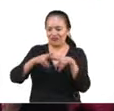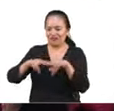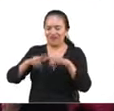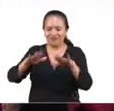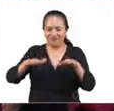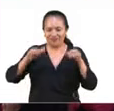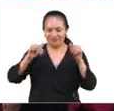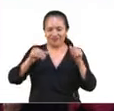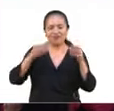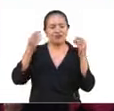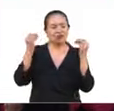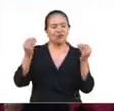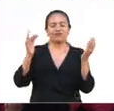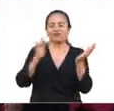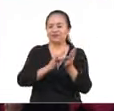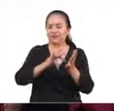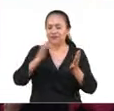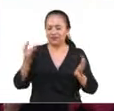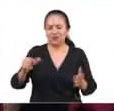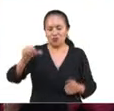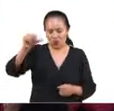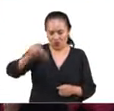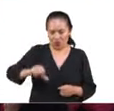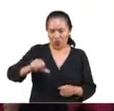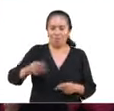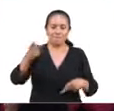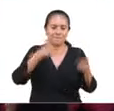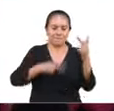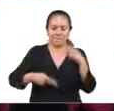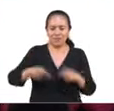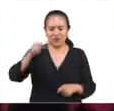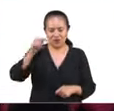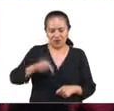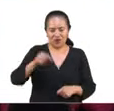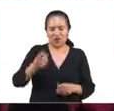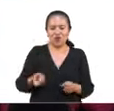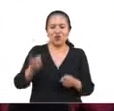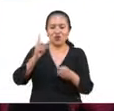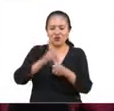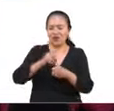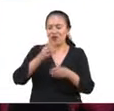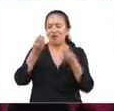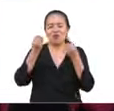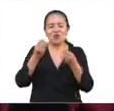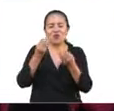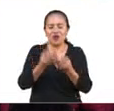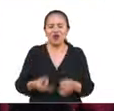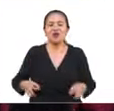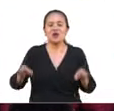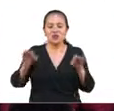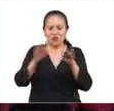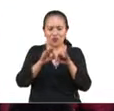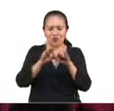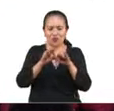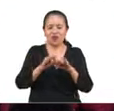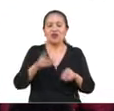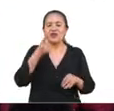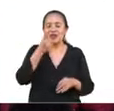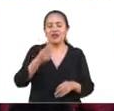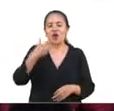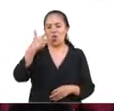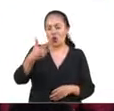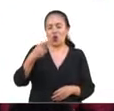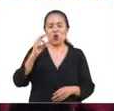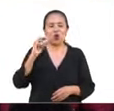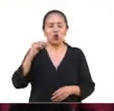gracias por estar compartiendo y acompañando el día de hoy, un día tan importante en conmemoración del 8 de